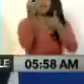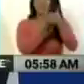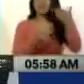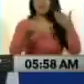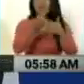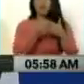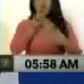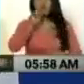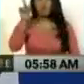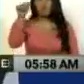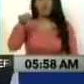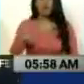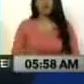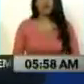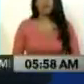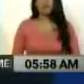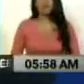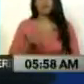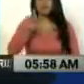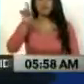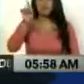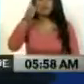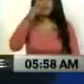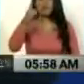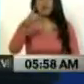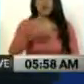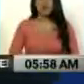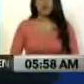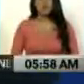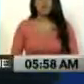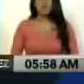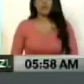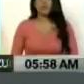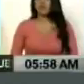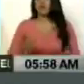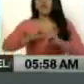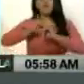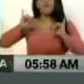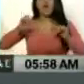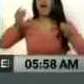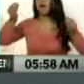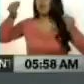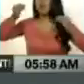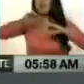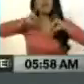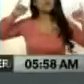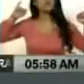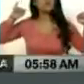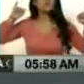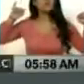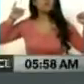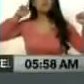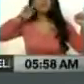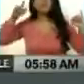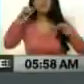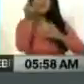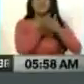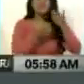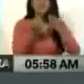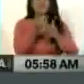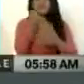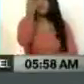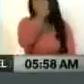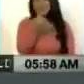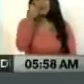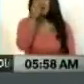presentamos para el día de hoy. Lo ven ustedes ahí en pantalla, de Vigma. Se acabó la tregua y ahí la representación, algunas características